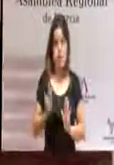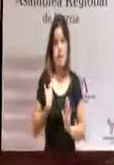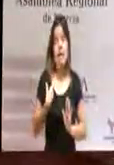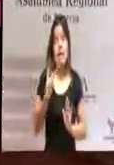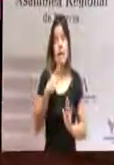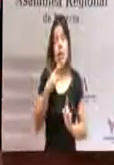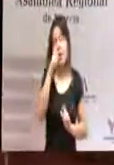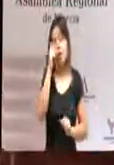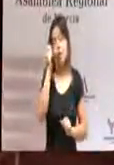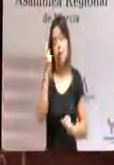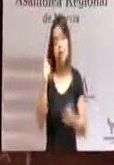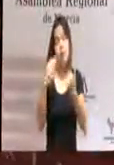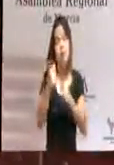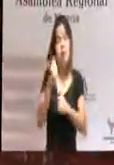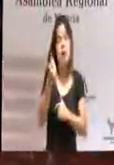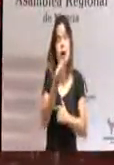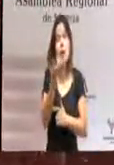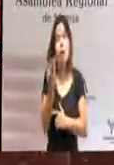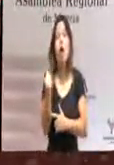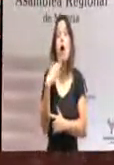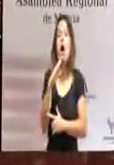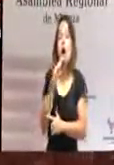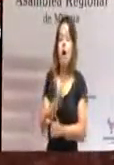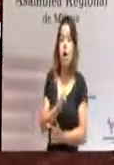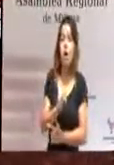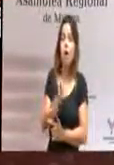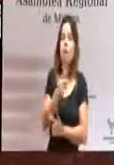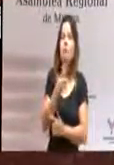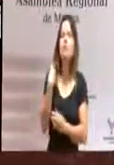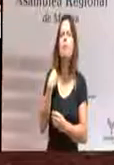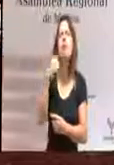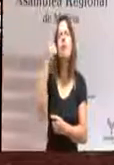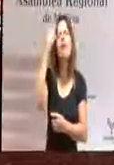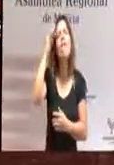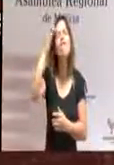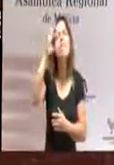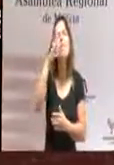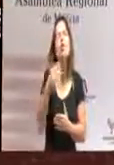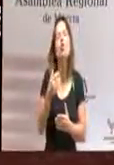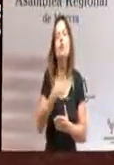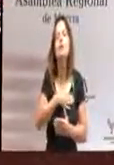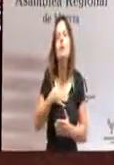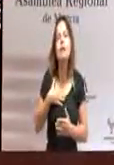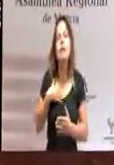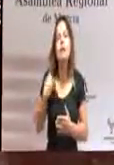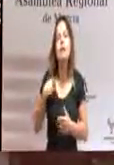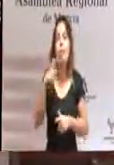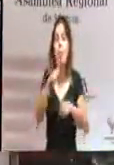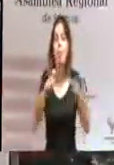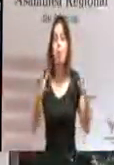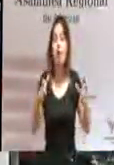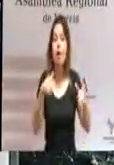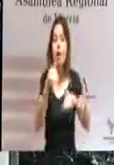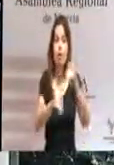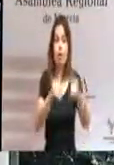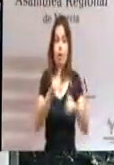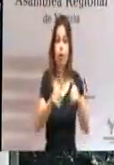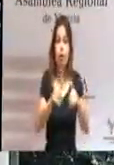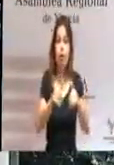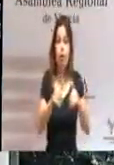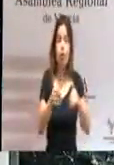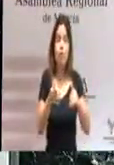veteranos hay quien estaba y sigue instalando en esa idea imaginaria de colocarse donde los ciudadanos con sus votos no lo han